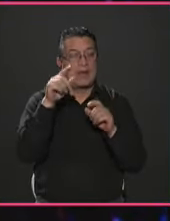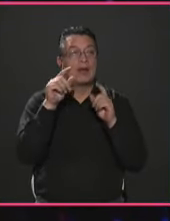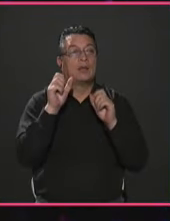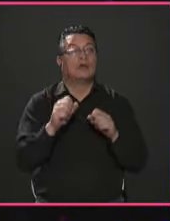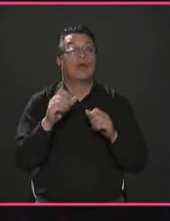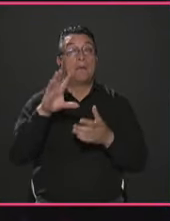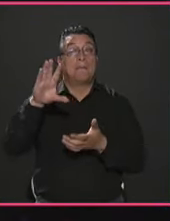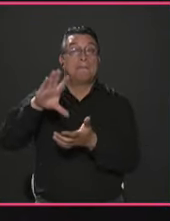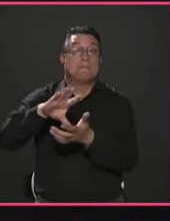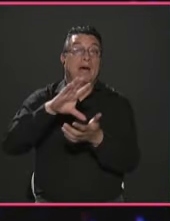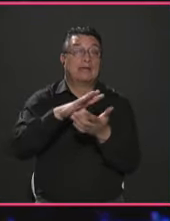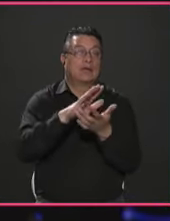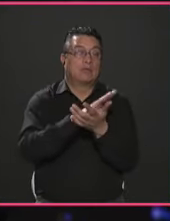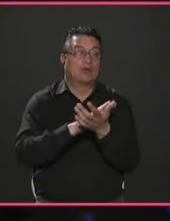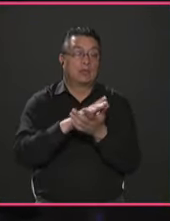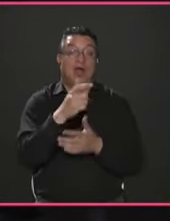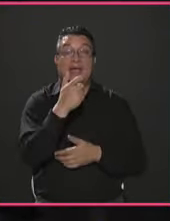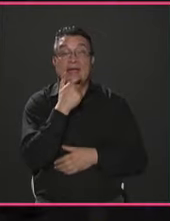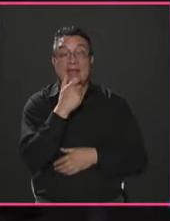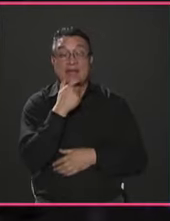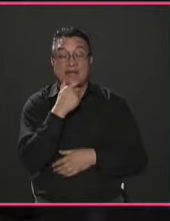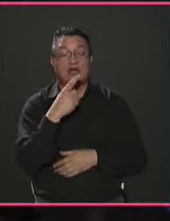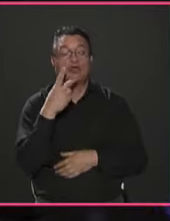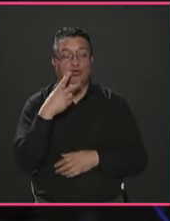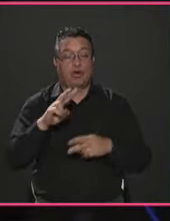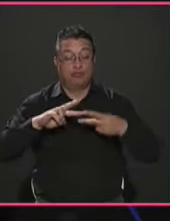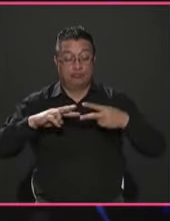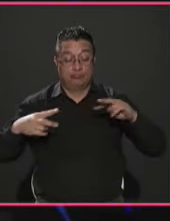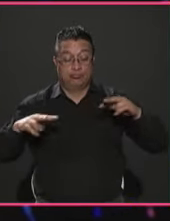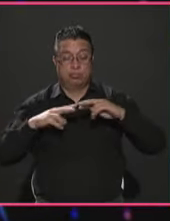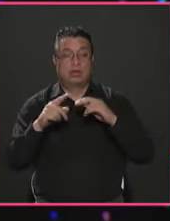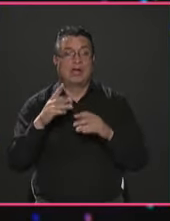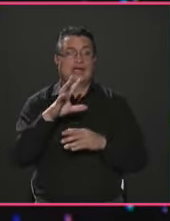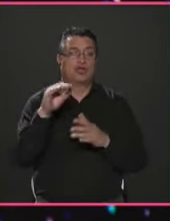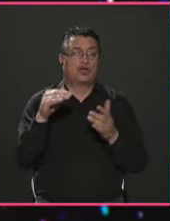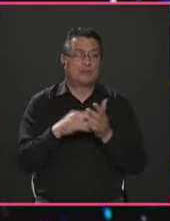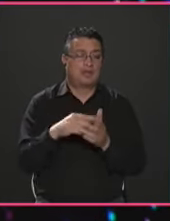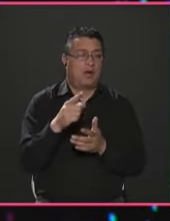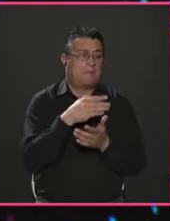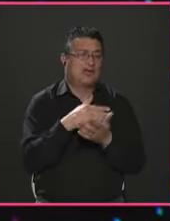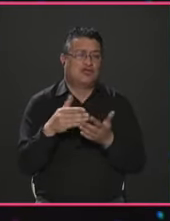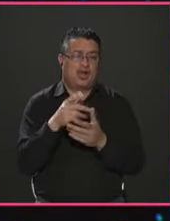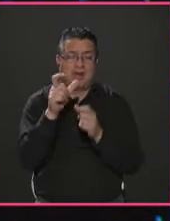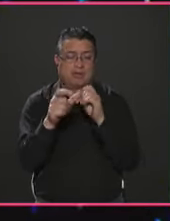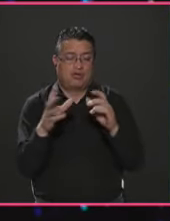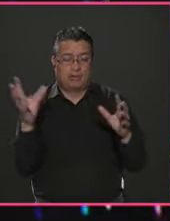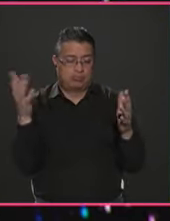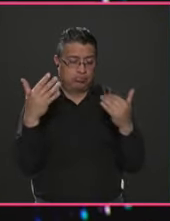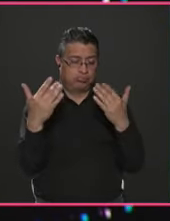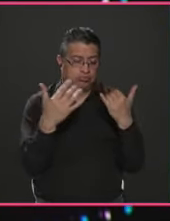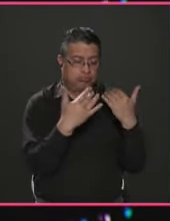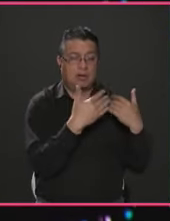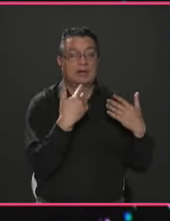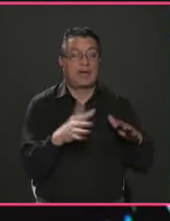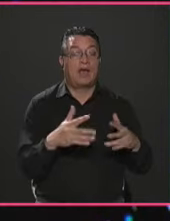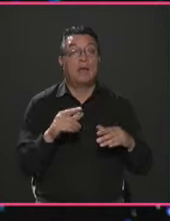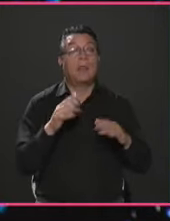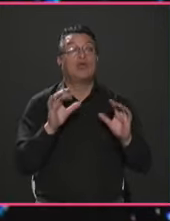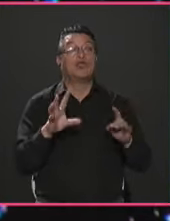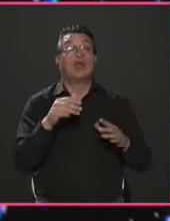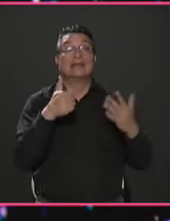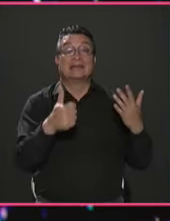actualmente países como Inglaterra Ya están secuenciando 500000 O millones de habitantes entonces solo secuenciando